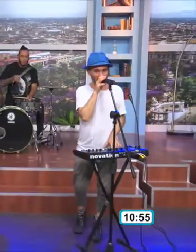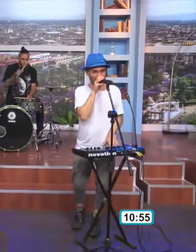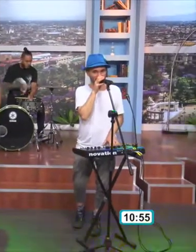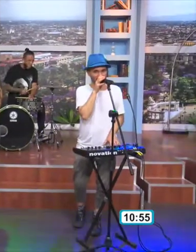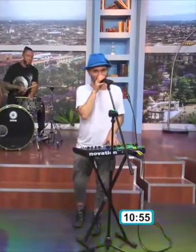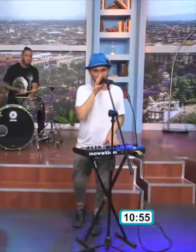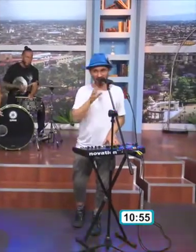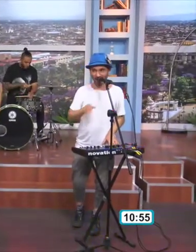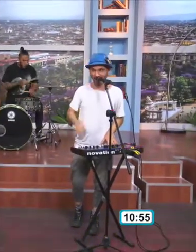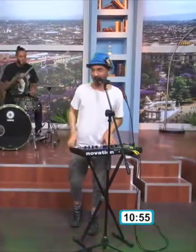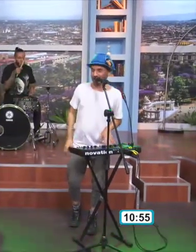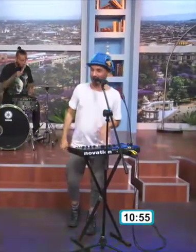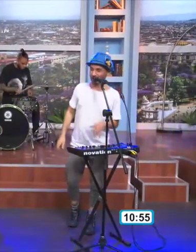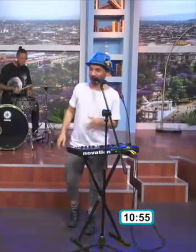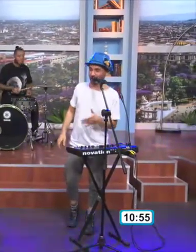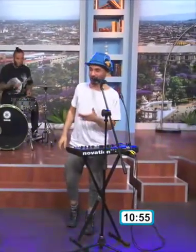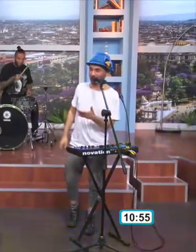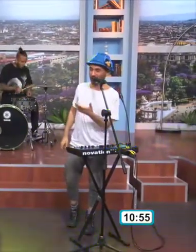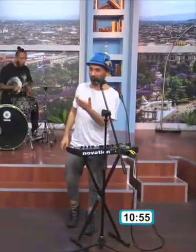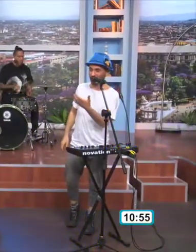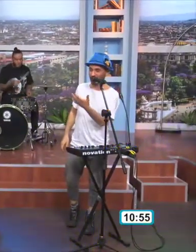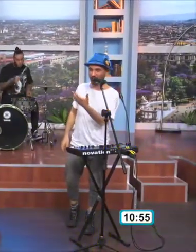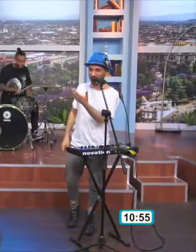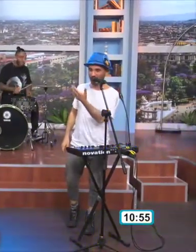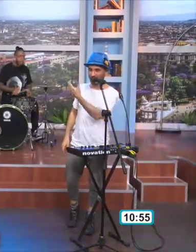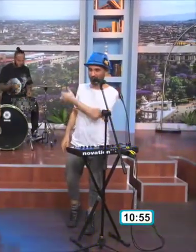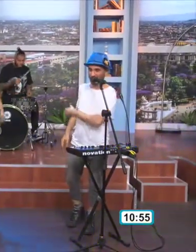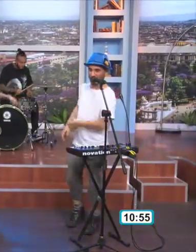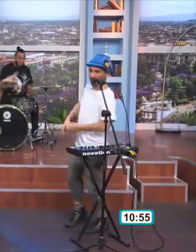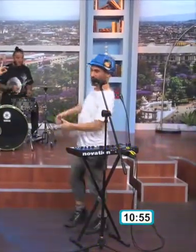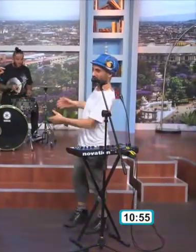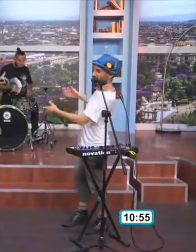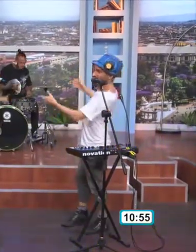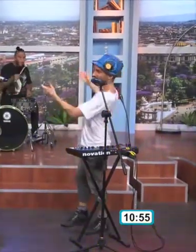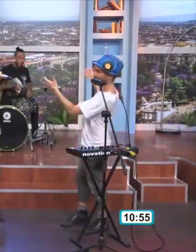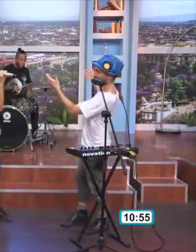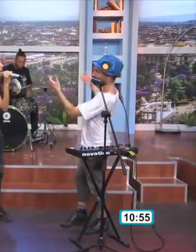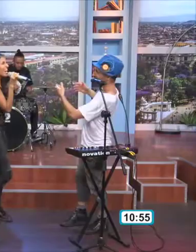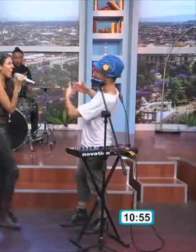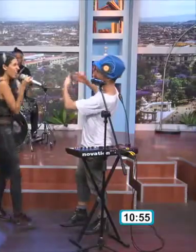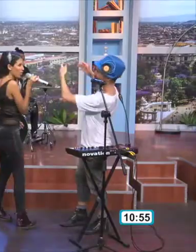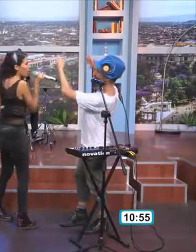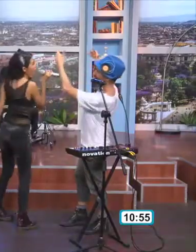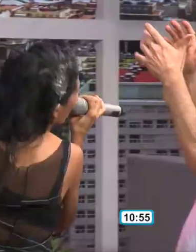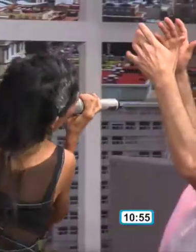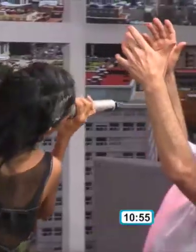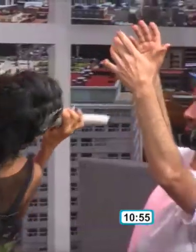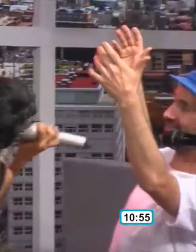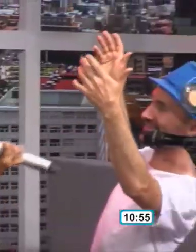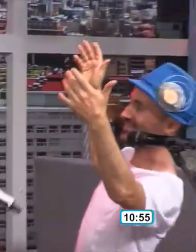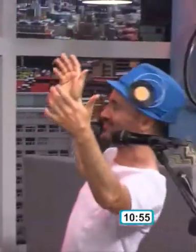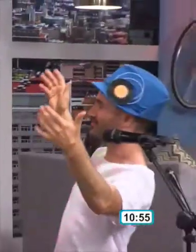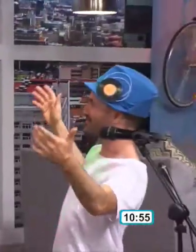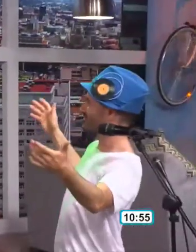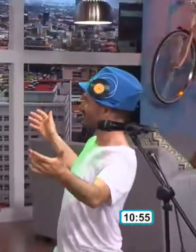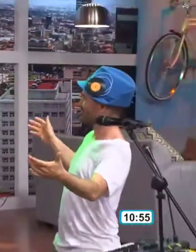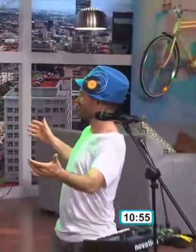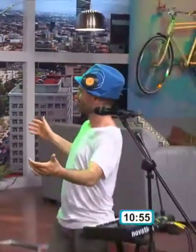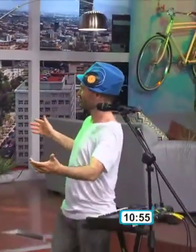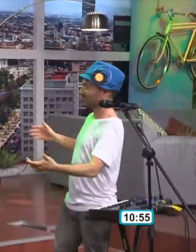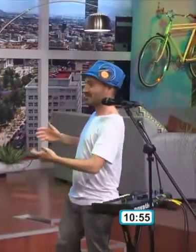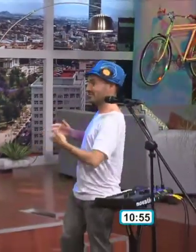Abatidos antes de empezar, llegamos pero algo andaba mal. No puedo aún recordarlo bien.